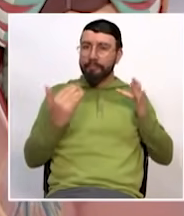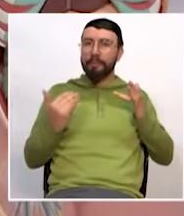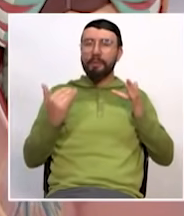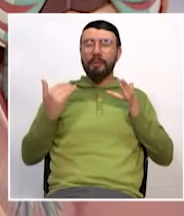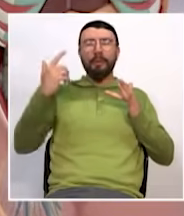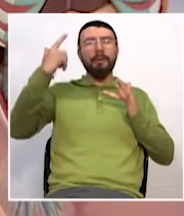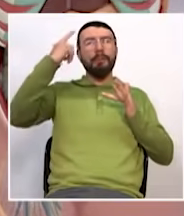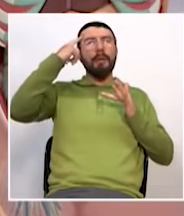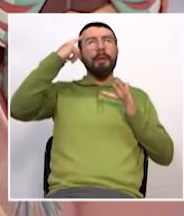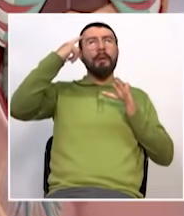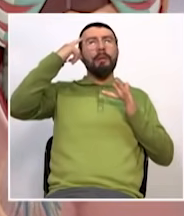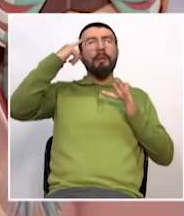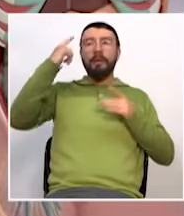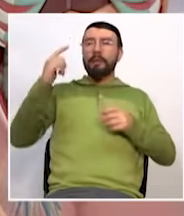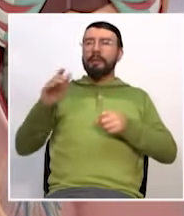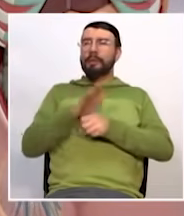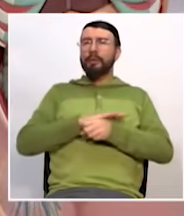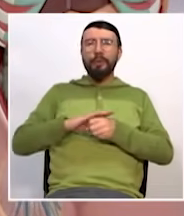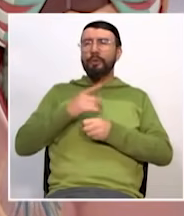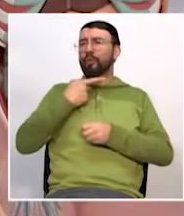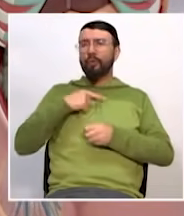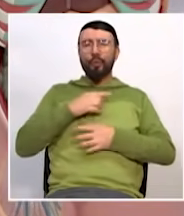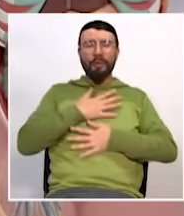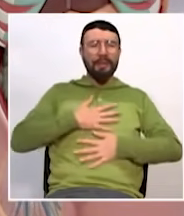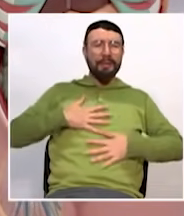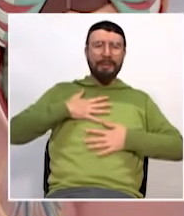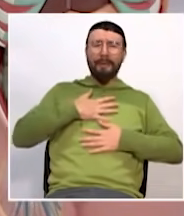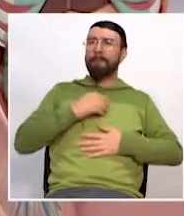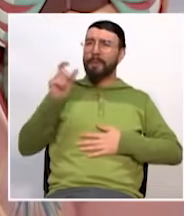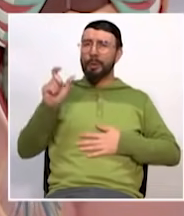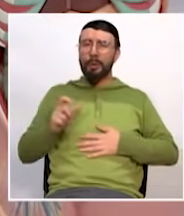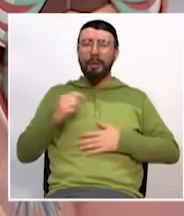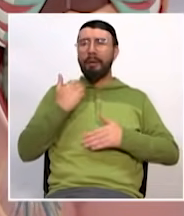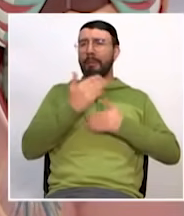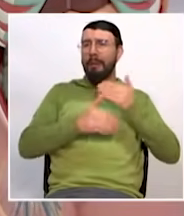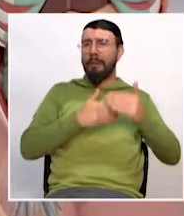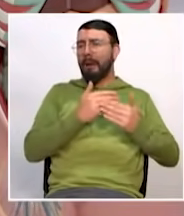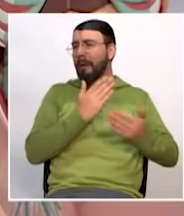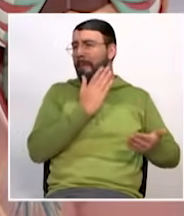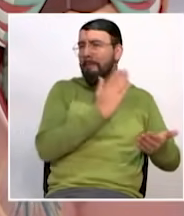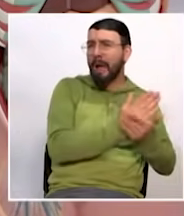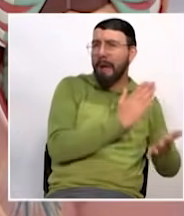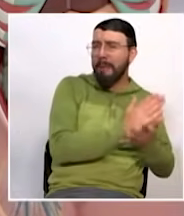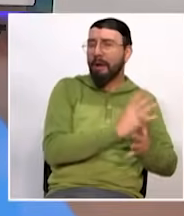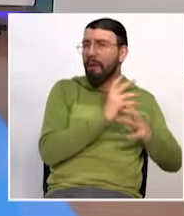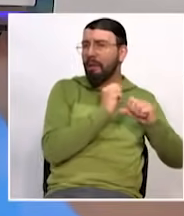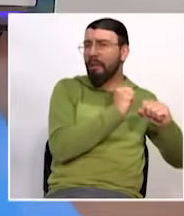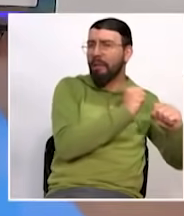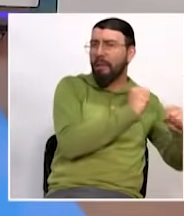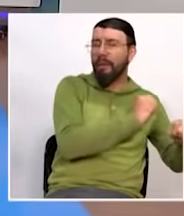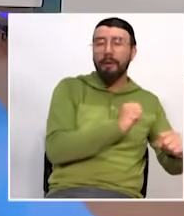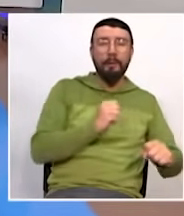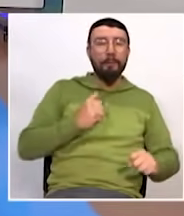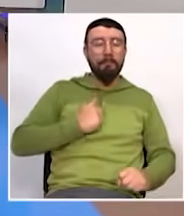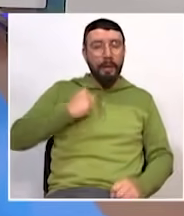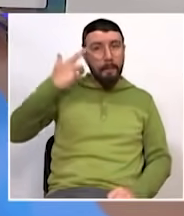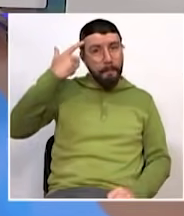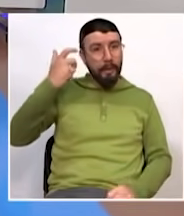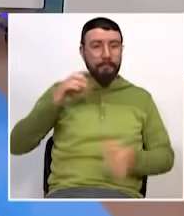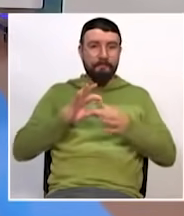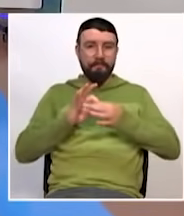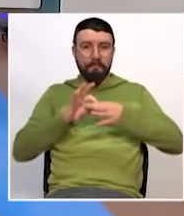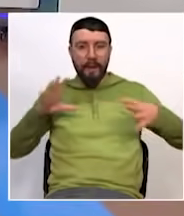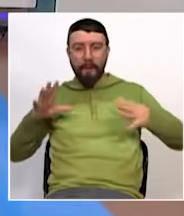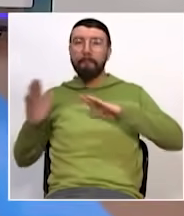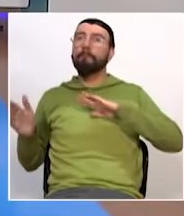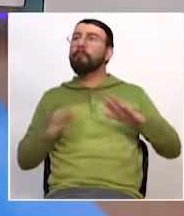pensamientos y las situaciones incómodas que a la persona le están llevando a la situación del suicidio me hacen internamente